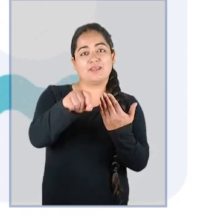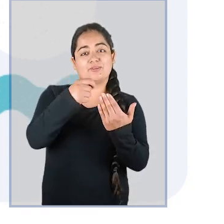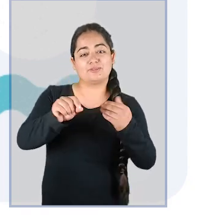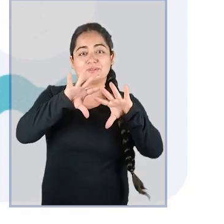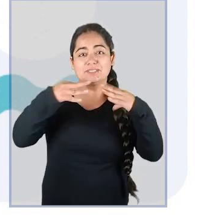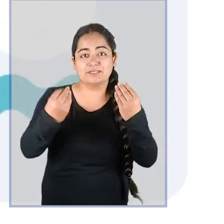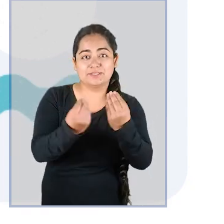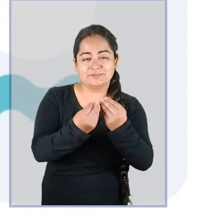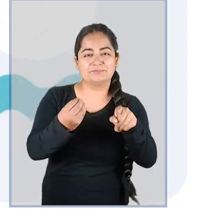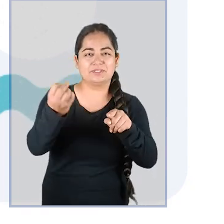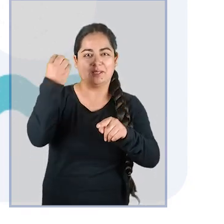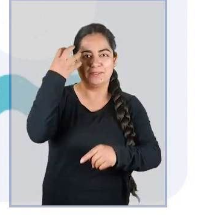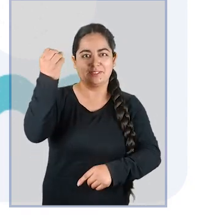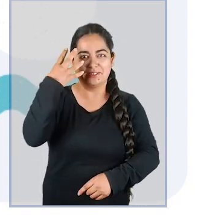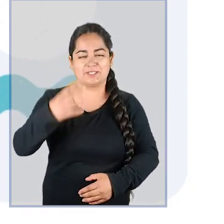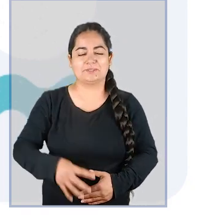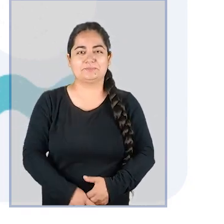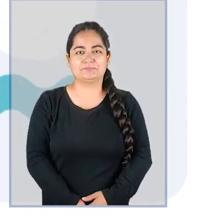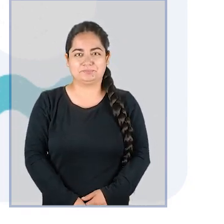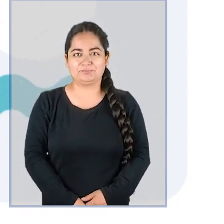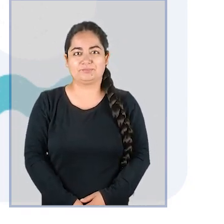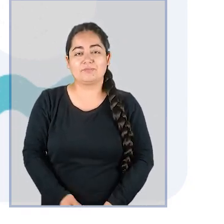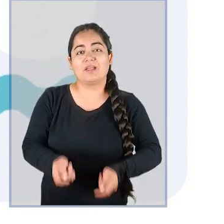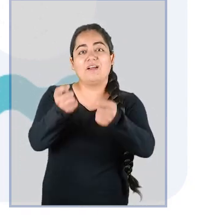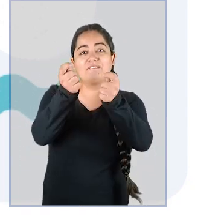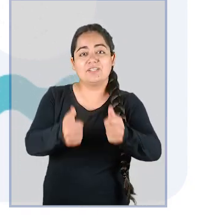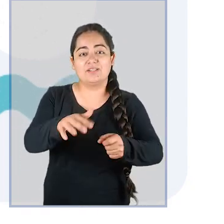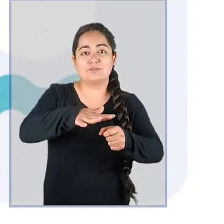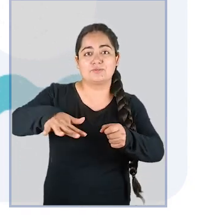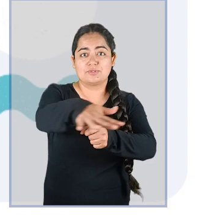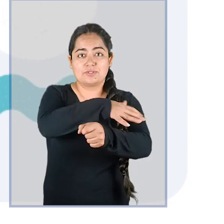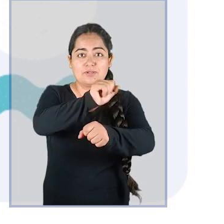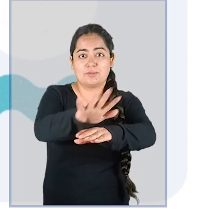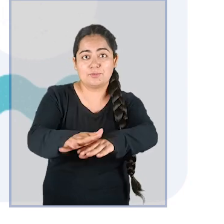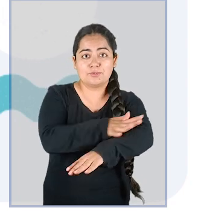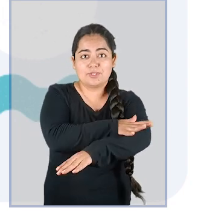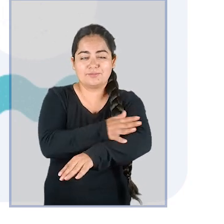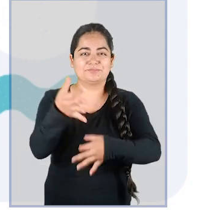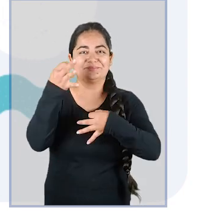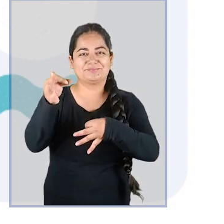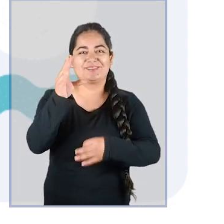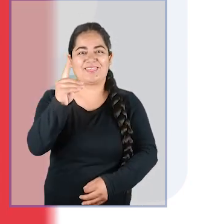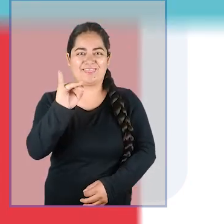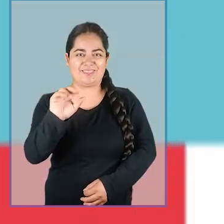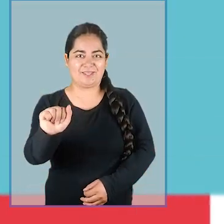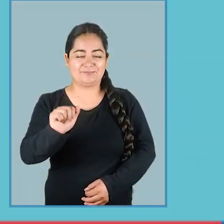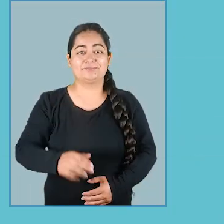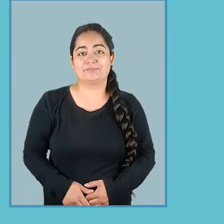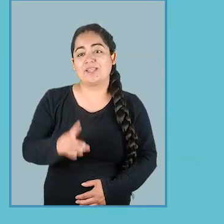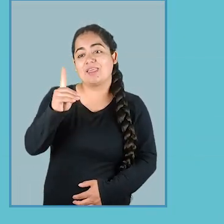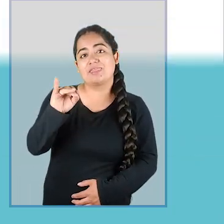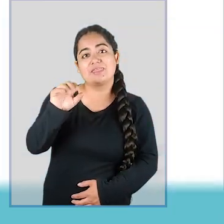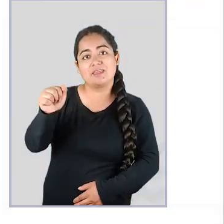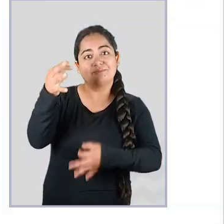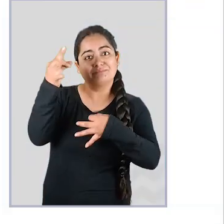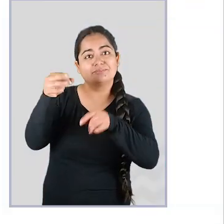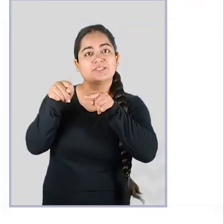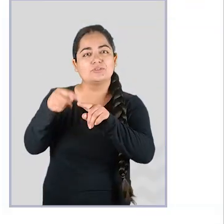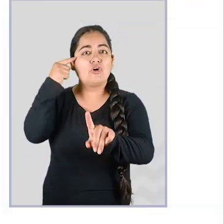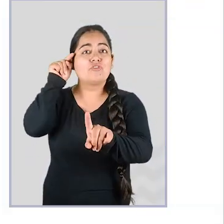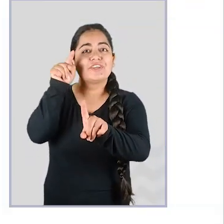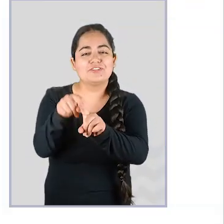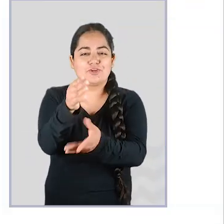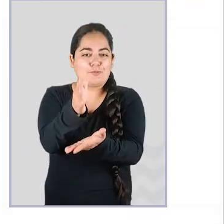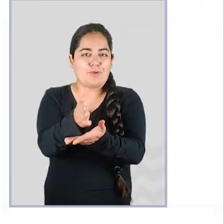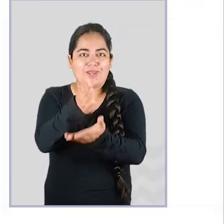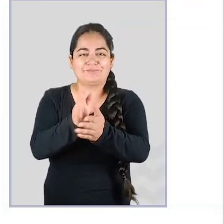diagnóstico integral de aprendizajes, las habilidades socioemocionales y el DIA. El DIA busca colaborar con la mejora